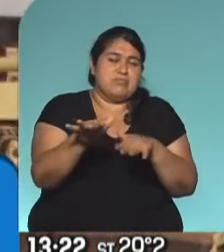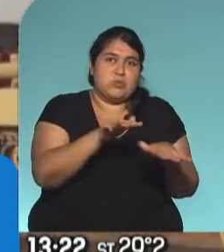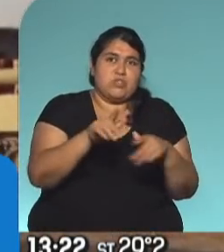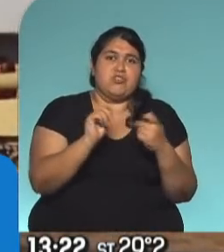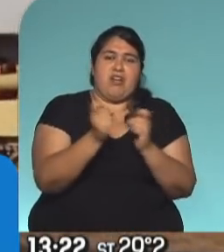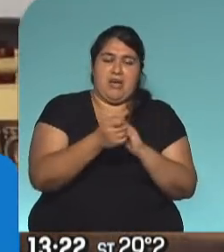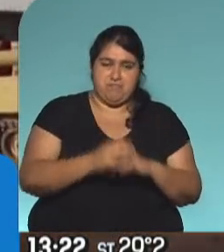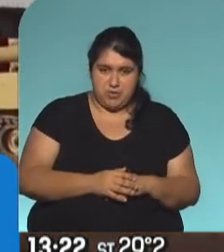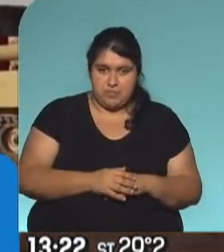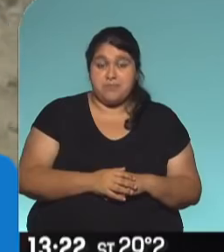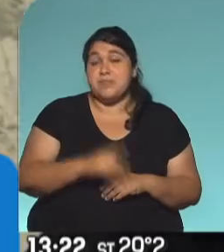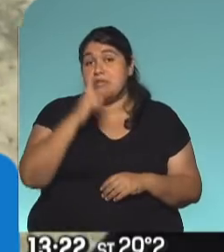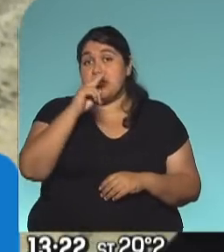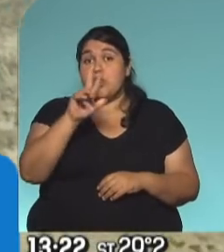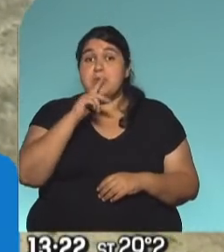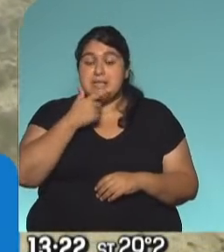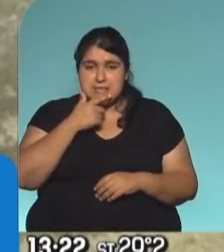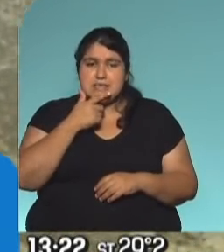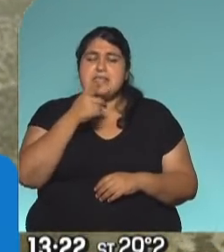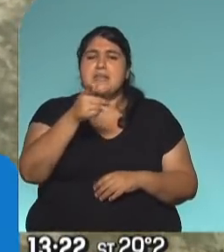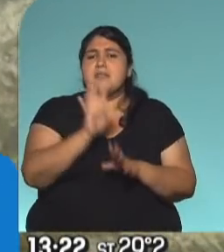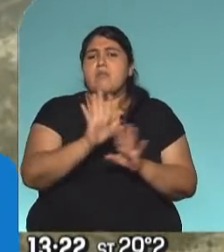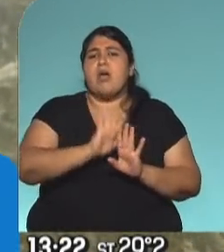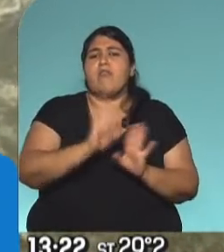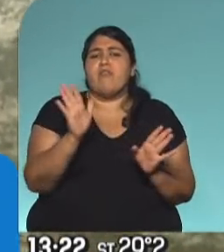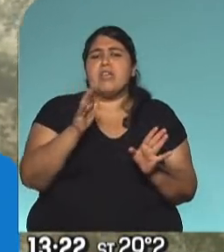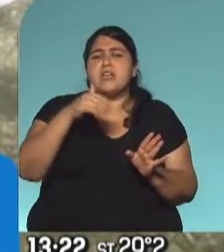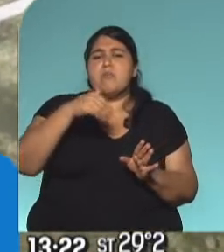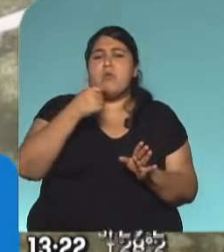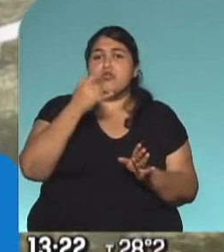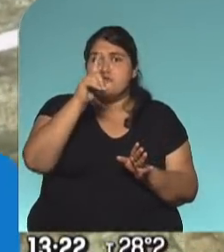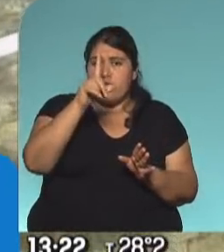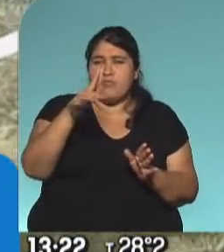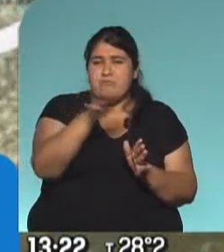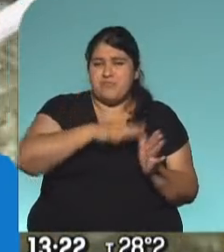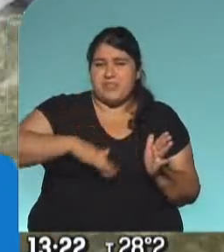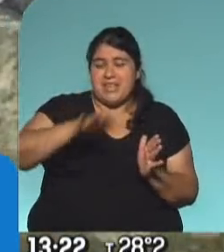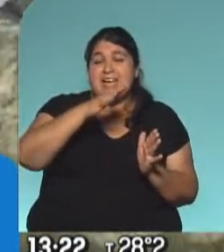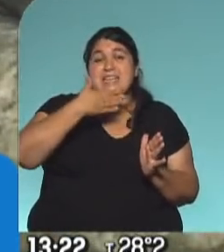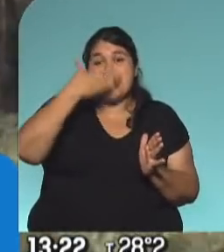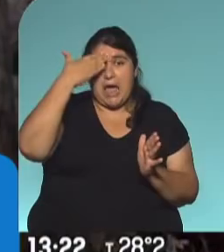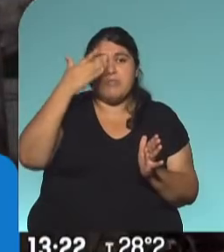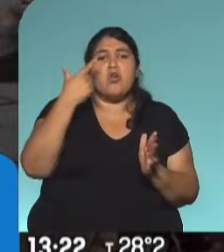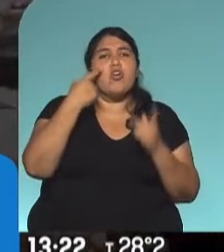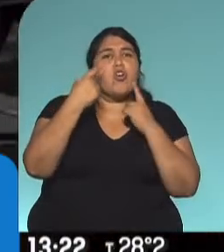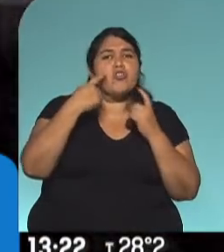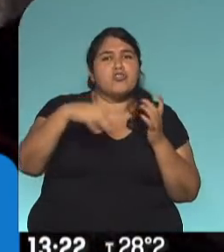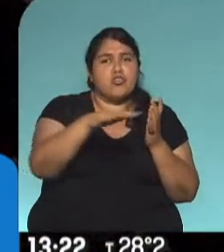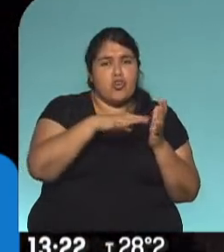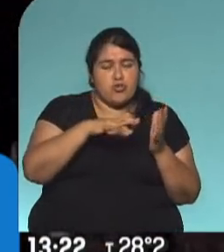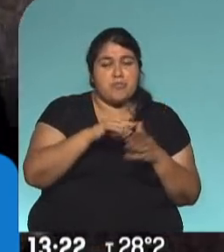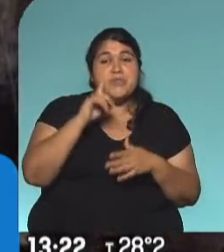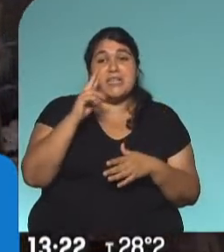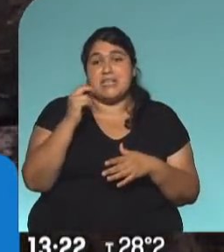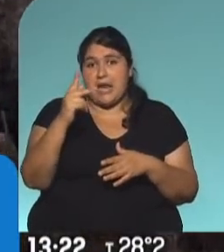liberación de Mosul de 2017 marcó el fin del autodeclarado califato islámico y del control territorial del ISIS en Irak,